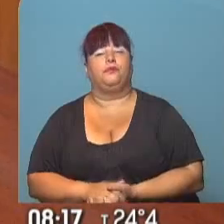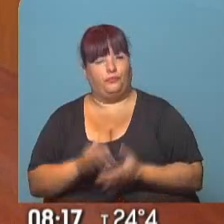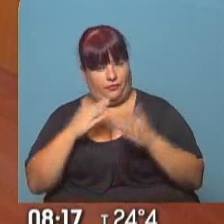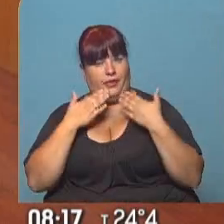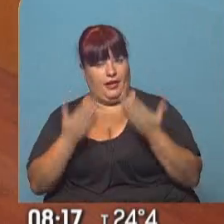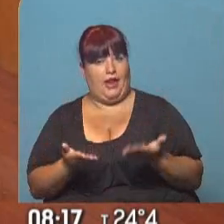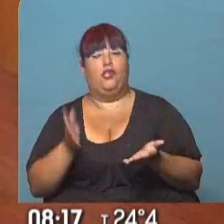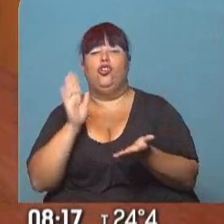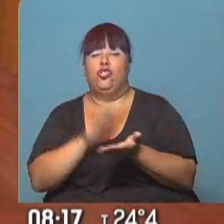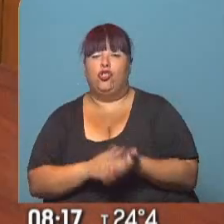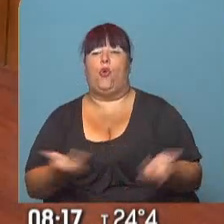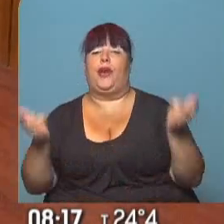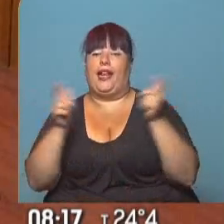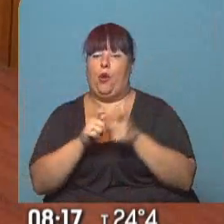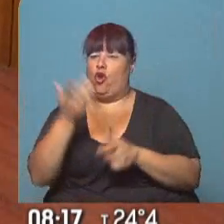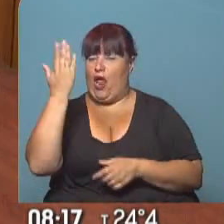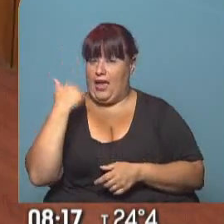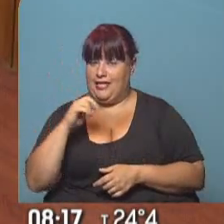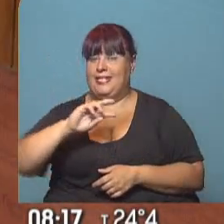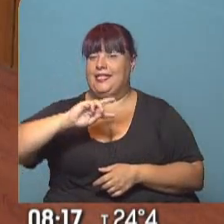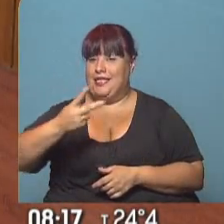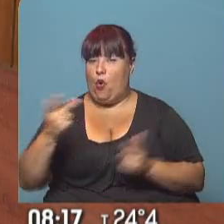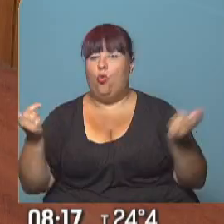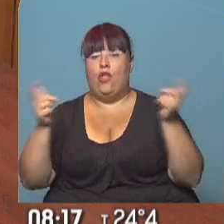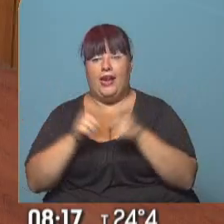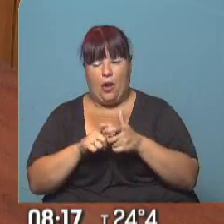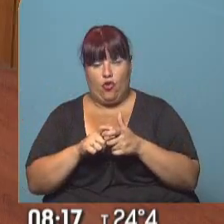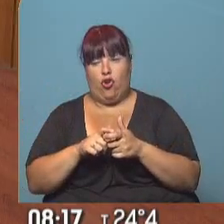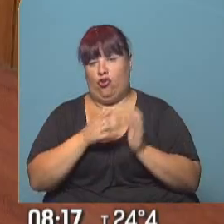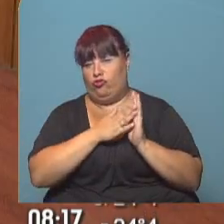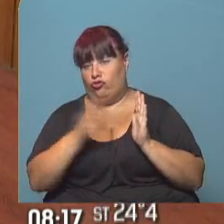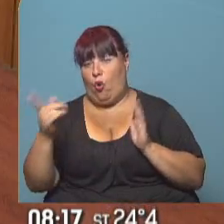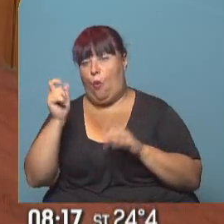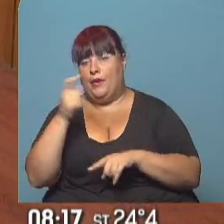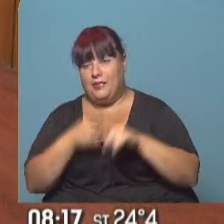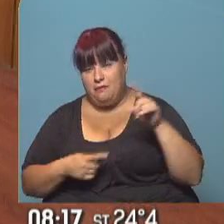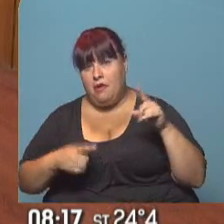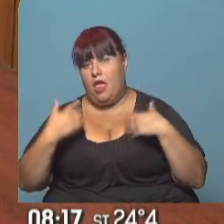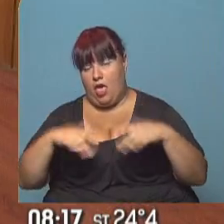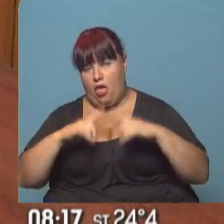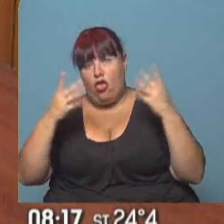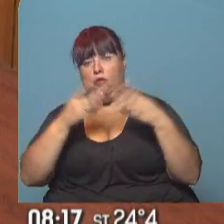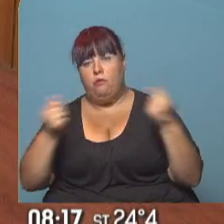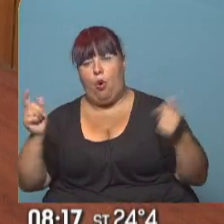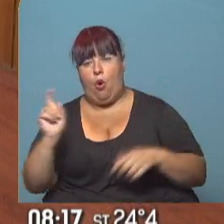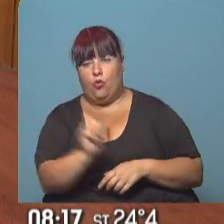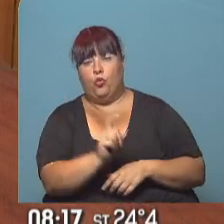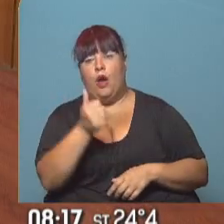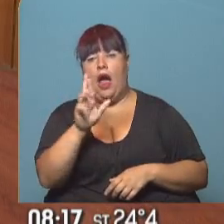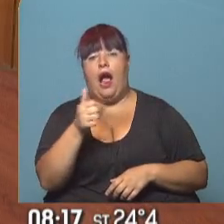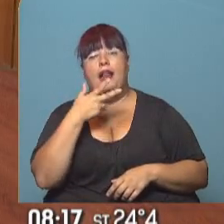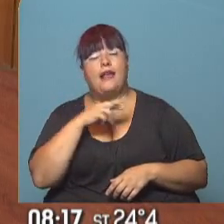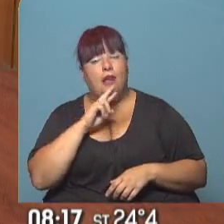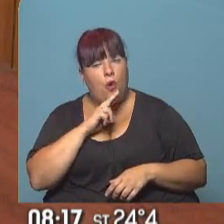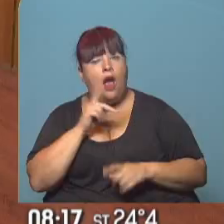Sí, gracias. Y a propósito del encuentro que mantuvo ayer, el segundo encuentro que mantuvo en todo este tiempo, este mes y medio largo ya de la desaparición de Lara San Juan,